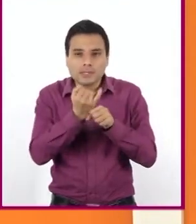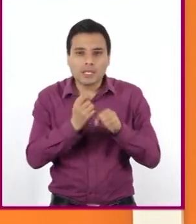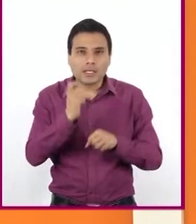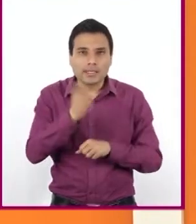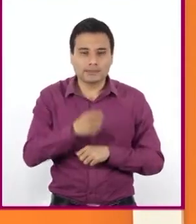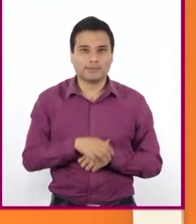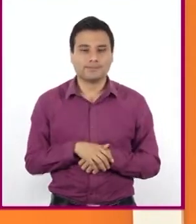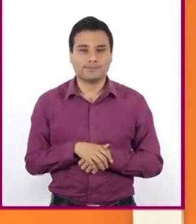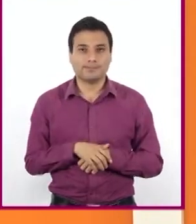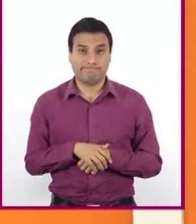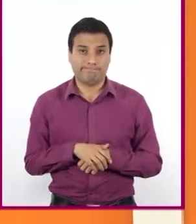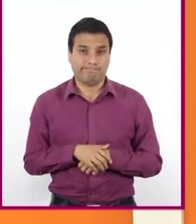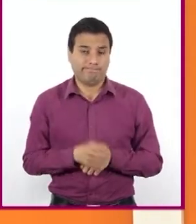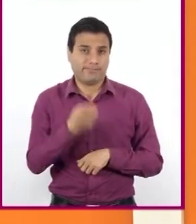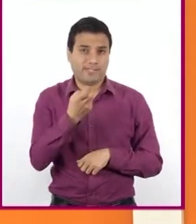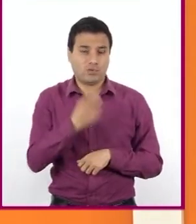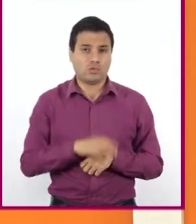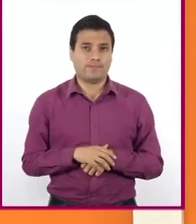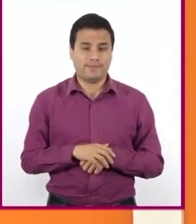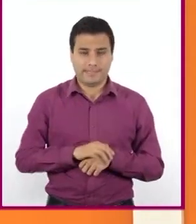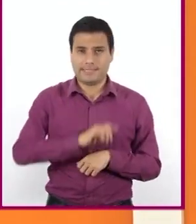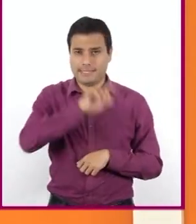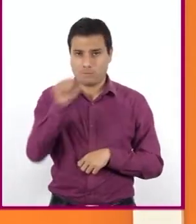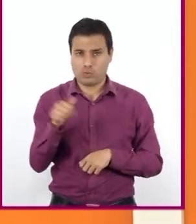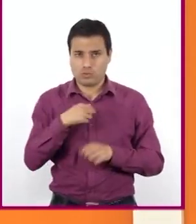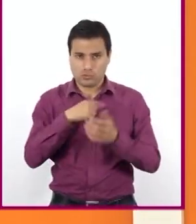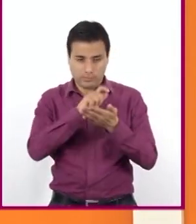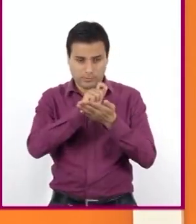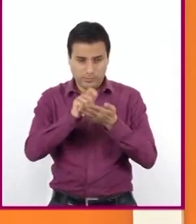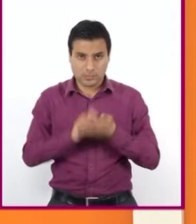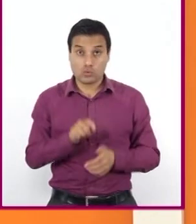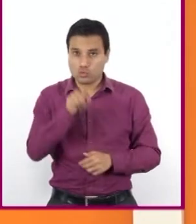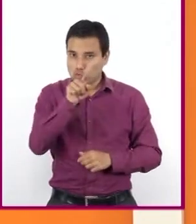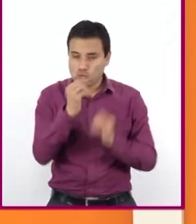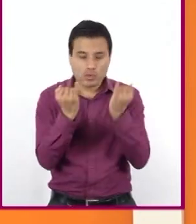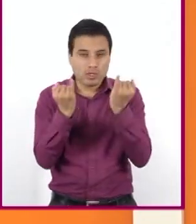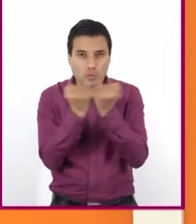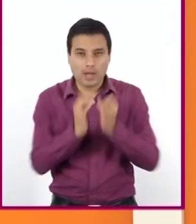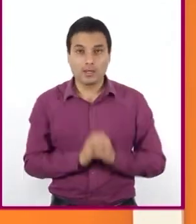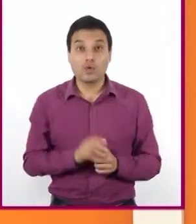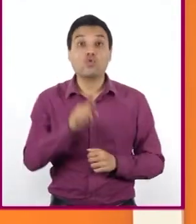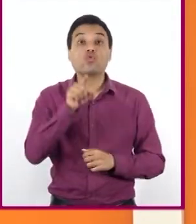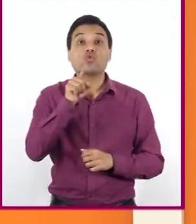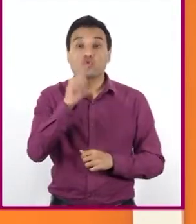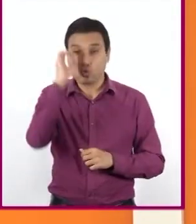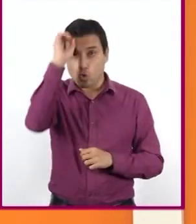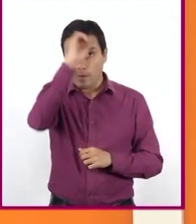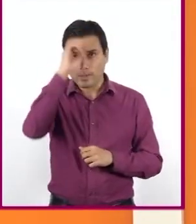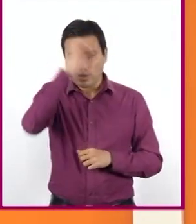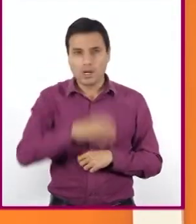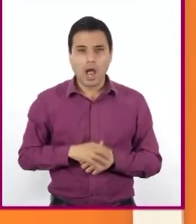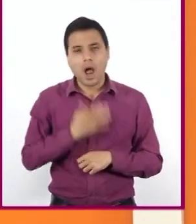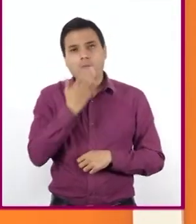valoración, en nuestros escritos debemos evitar juzgar lo sucedido en el pasado y a aquellos